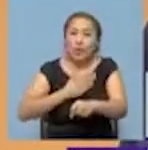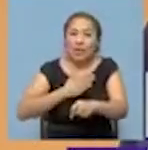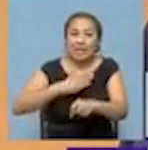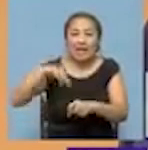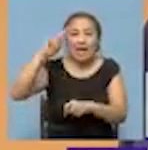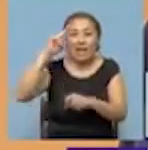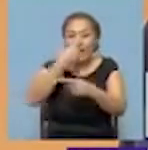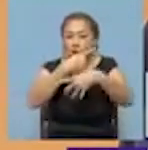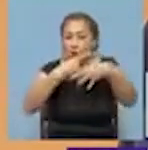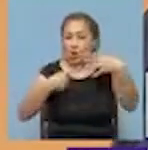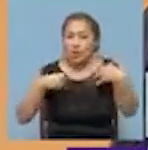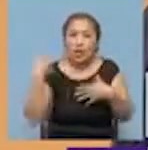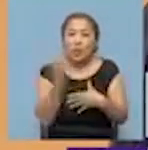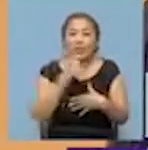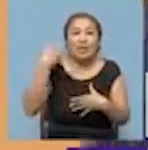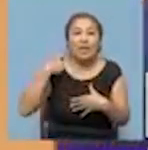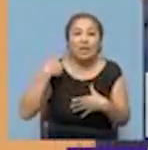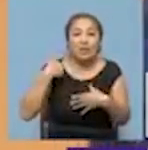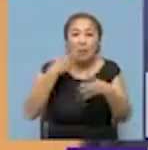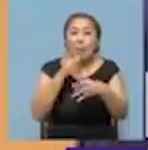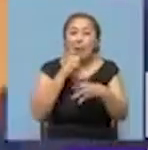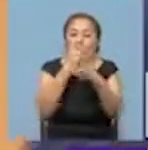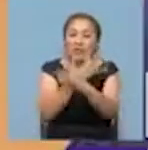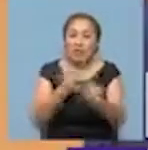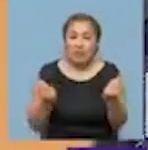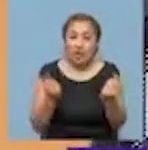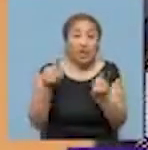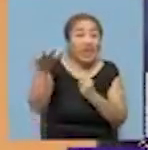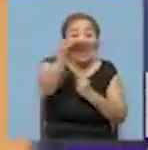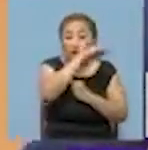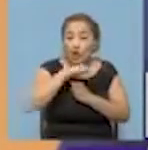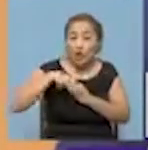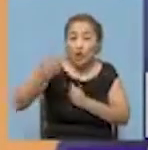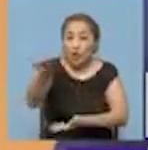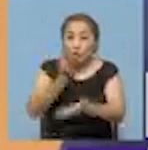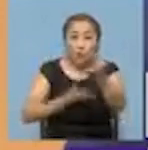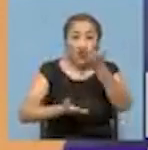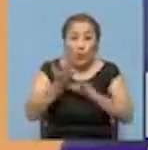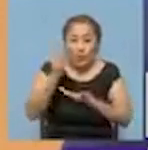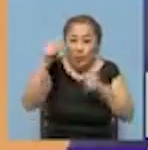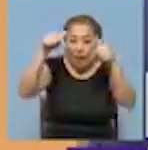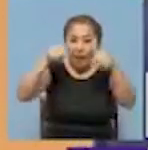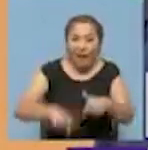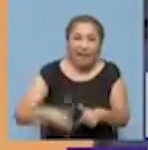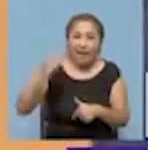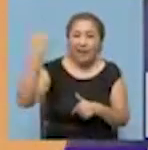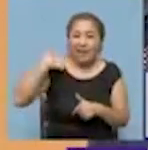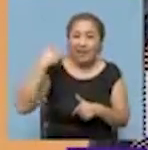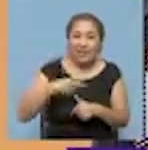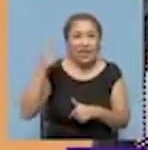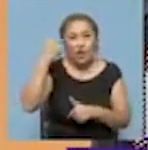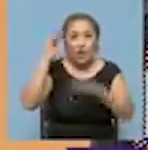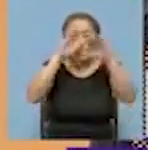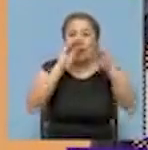principios en que fue fundado en nuestro país y que compartimos como pueblo en todos los rincones de nuestro país que toda la gente